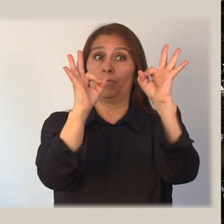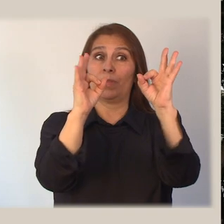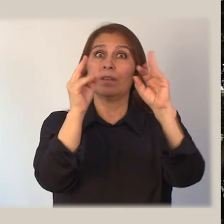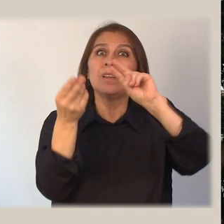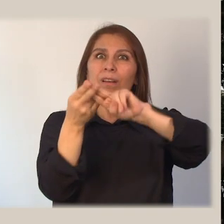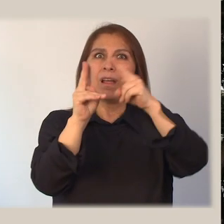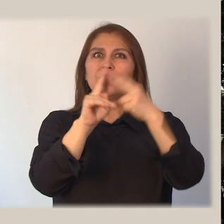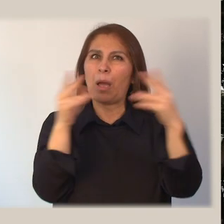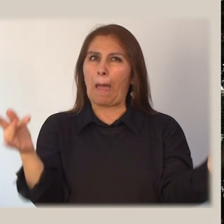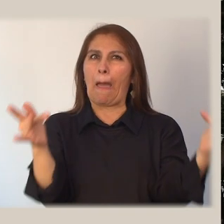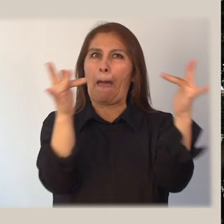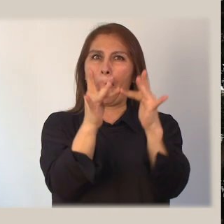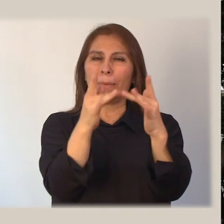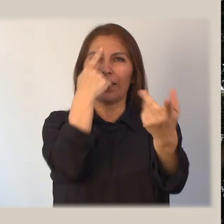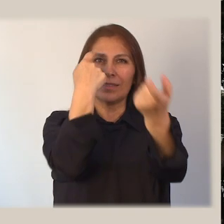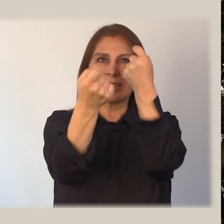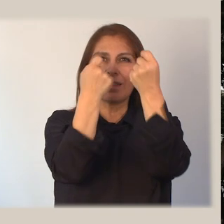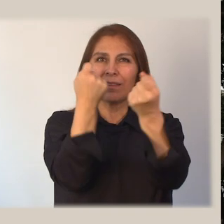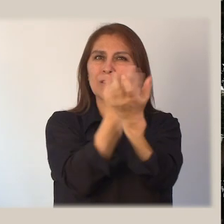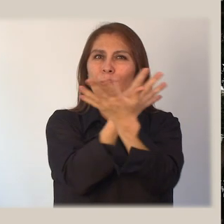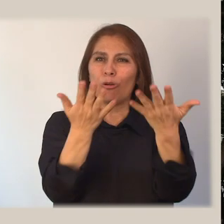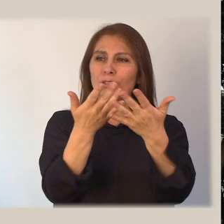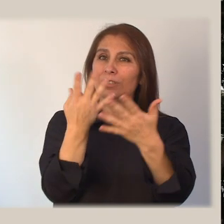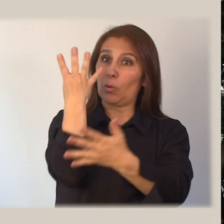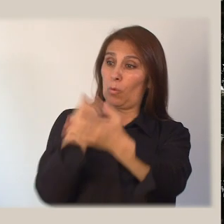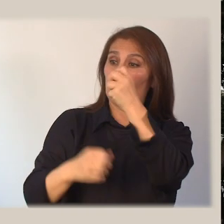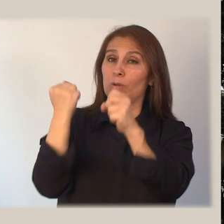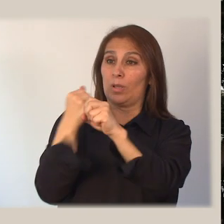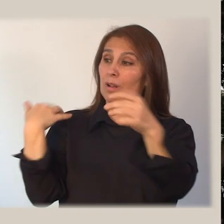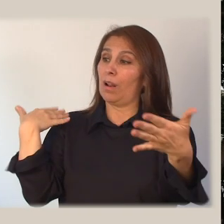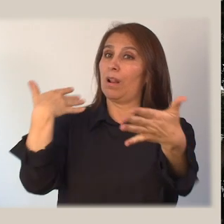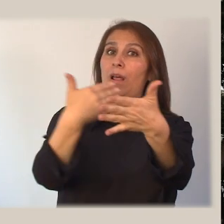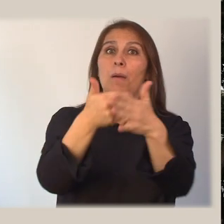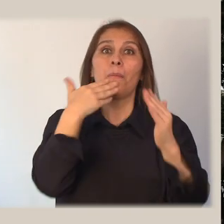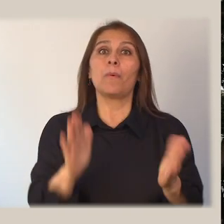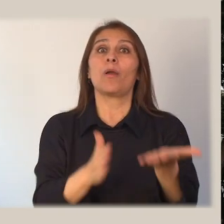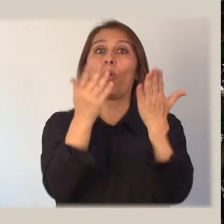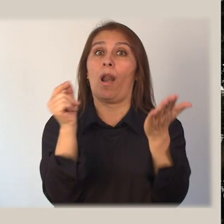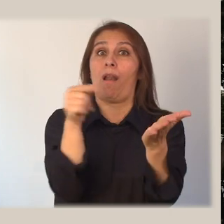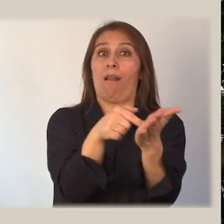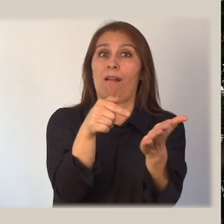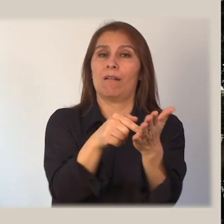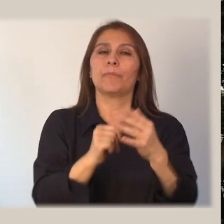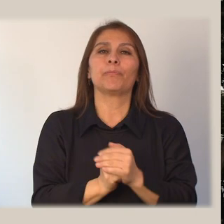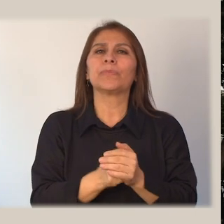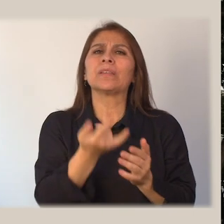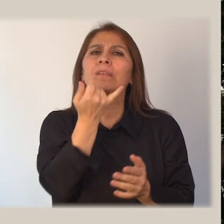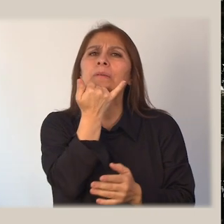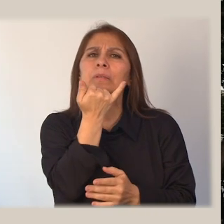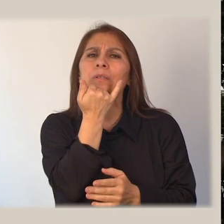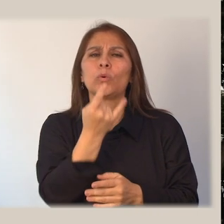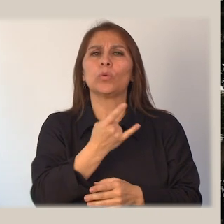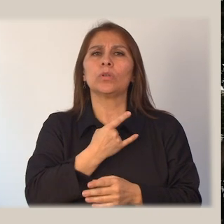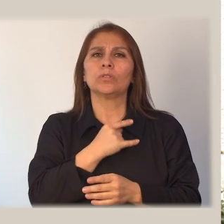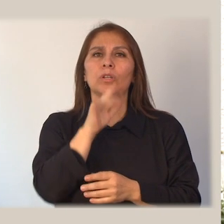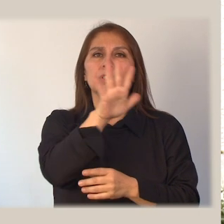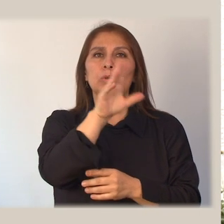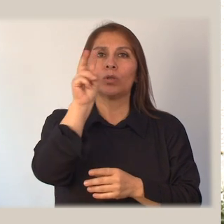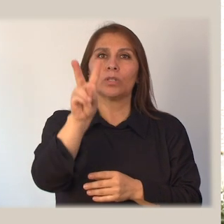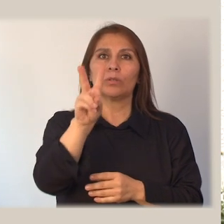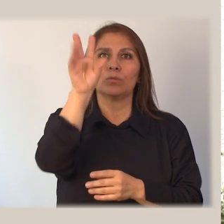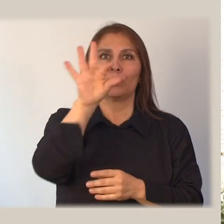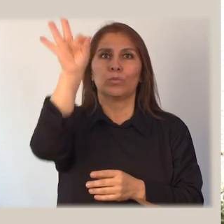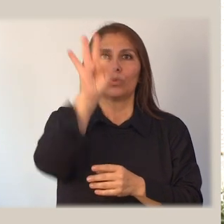de calidad. Esta calificación concuerda con estrategias y esfuerzos que ha hecho la universidad en estos últimos 4 años para mejorar.